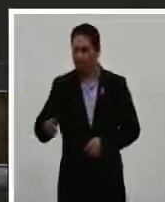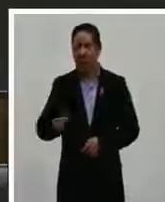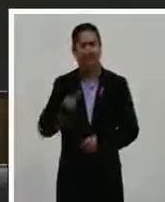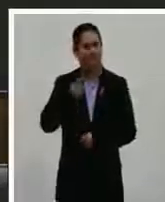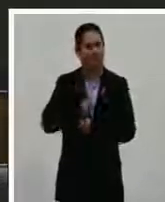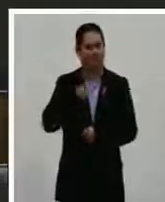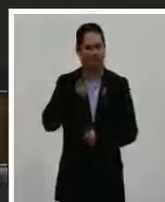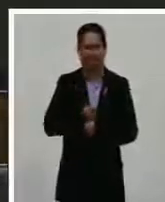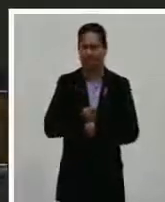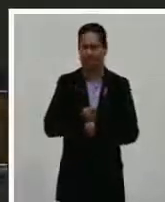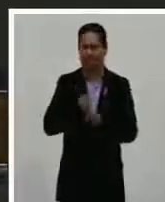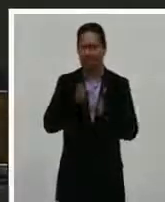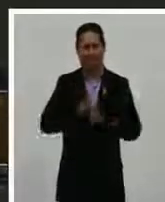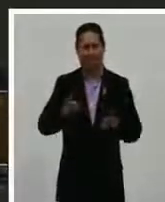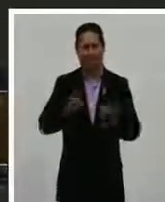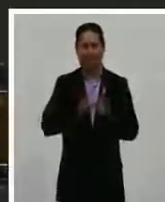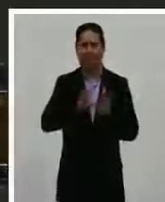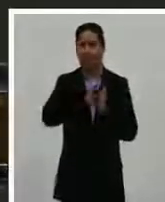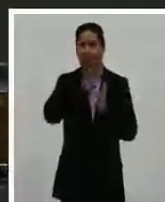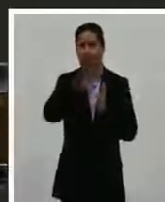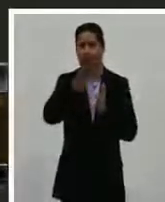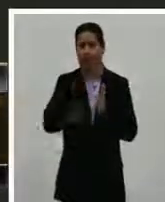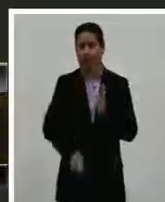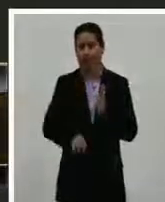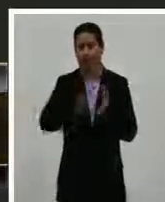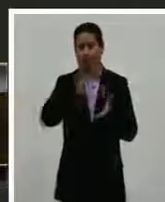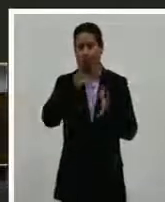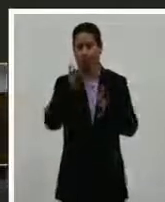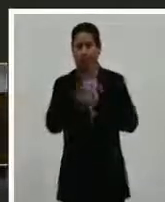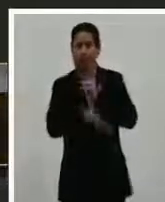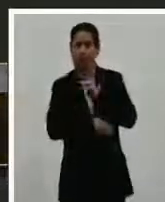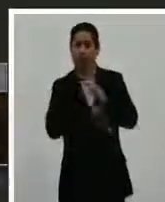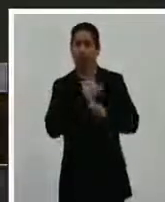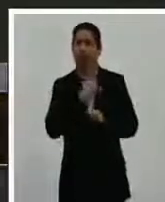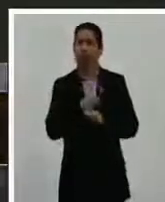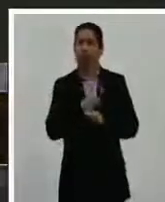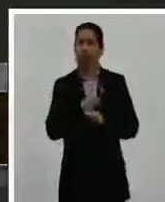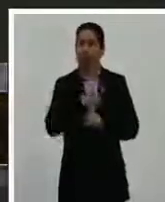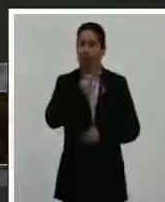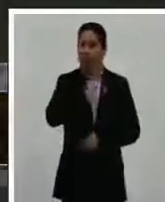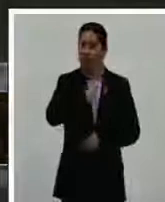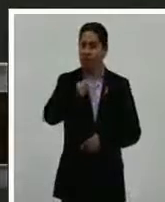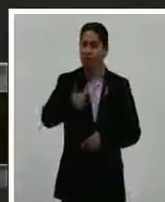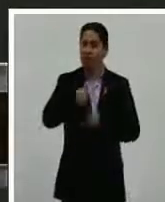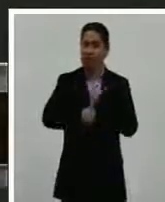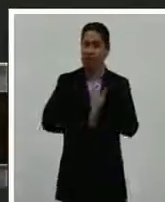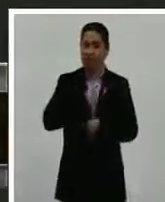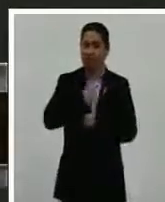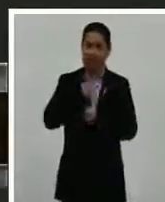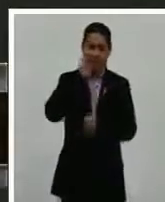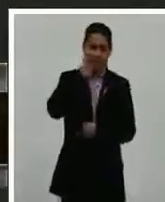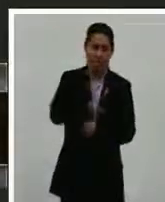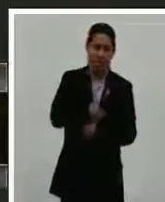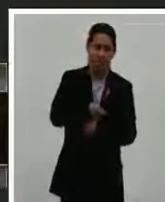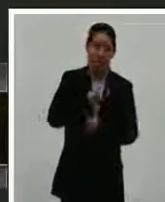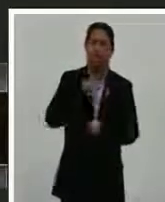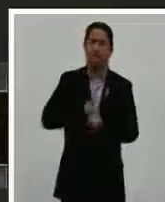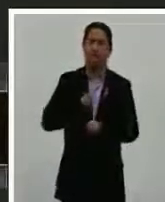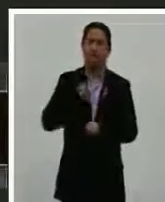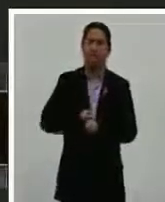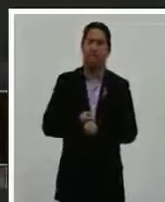causas de mortandad en todo el mundo cada año se diagnostica esta enfermedad